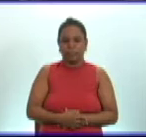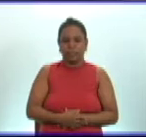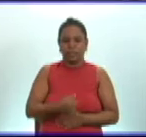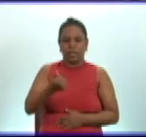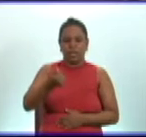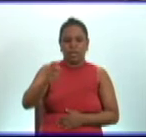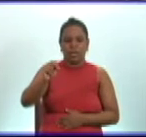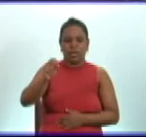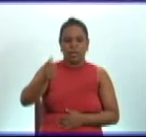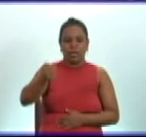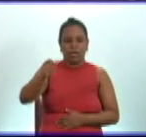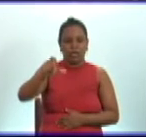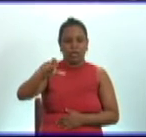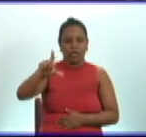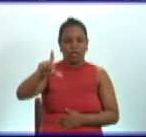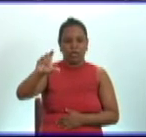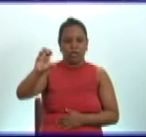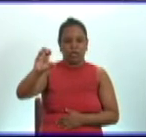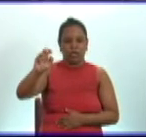Anacleto Bermúdez.